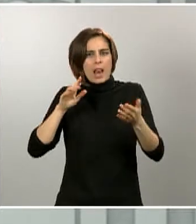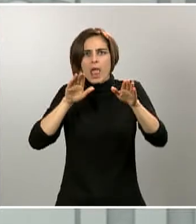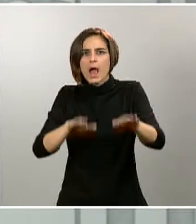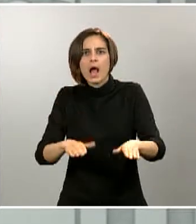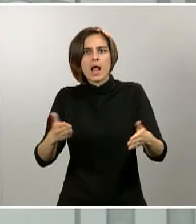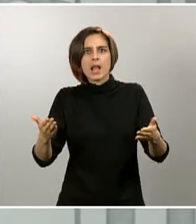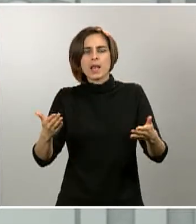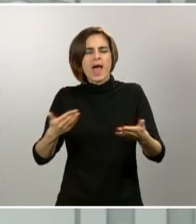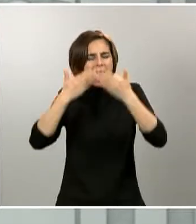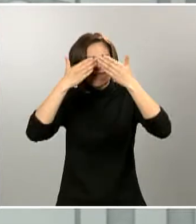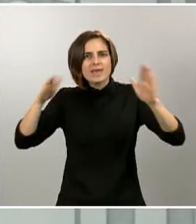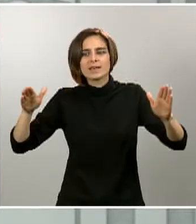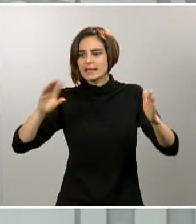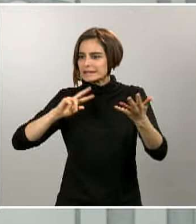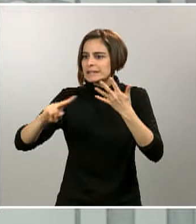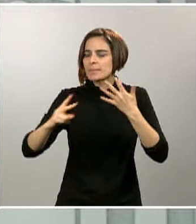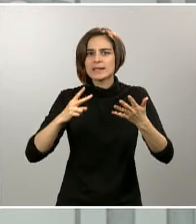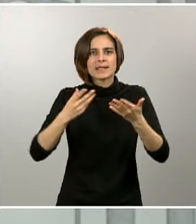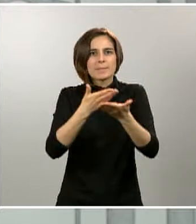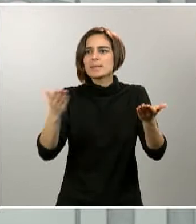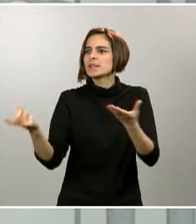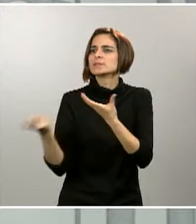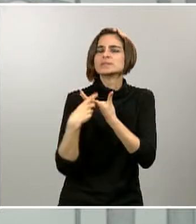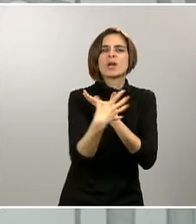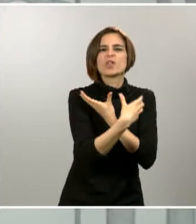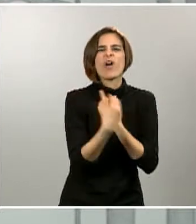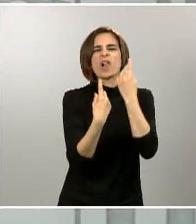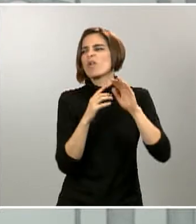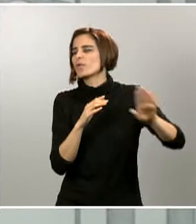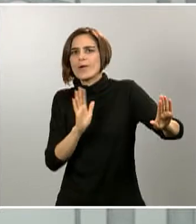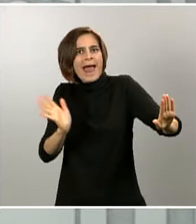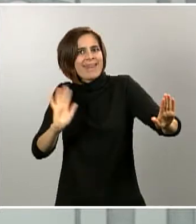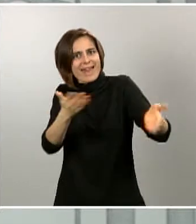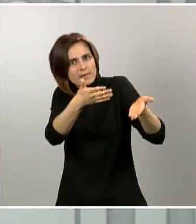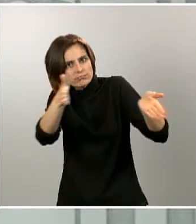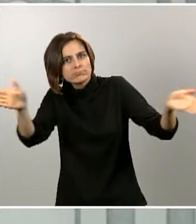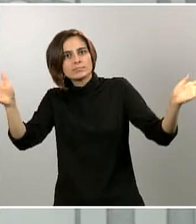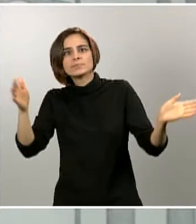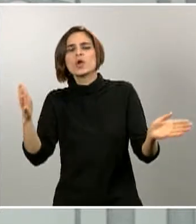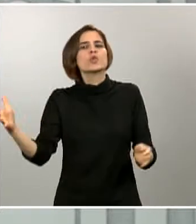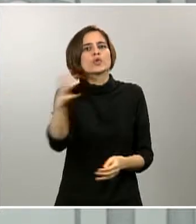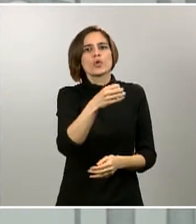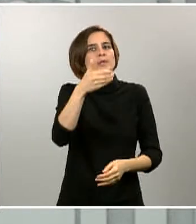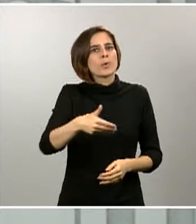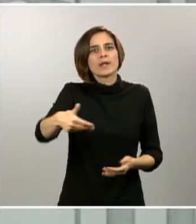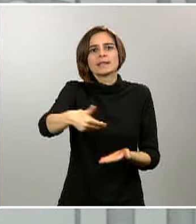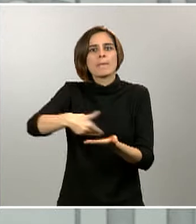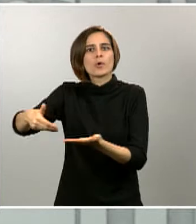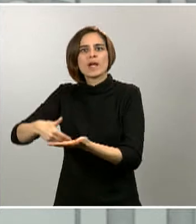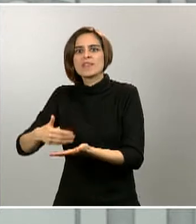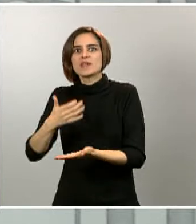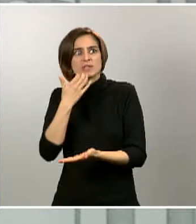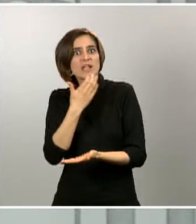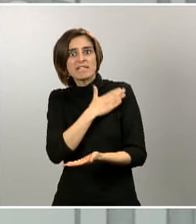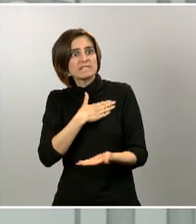que nadie se quede fuera, todos tienen que aportar y todo lo que aporten será bienvenido. Y, por otra parte, también, como